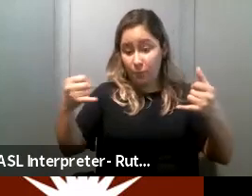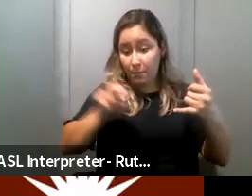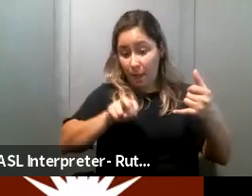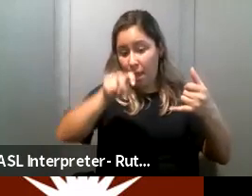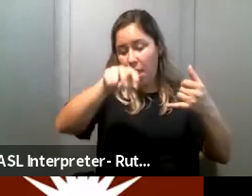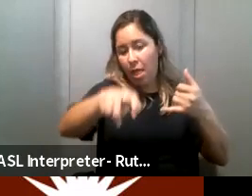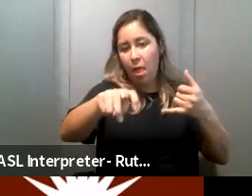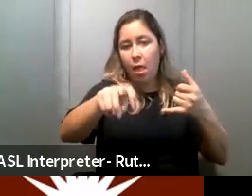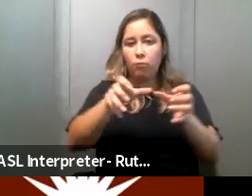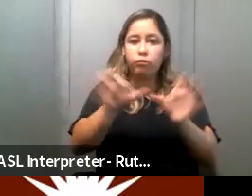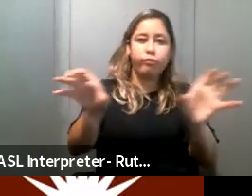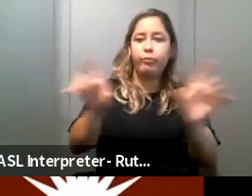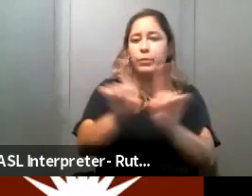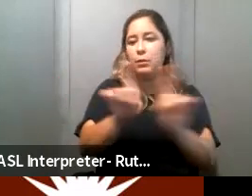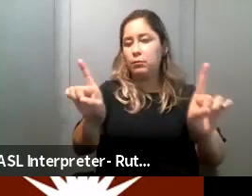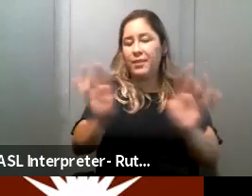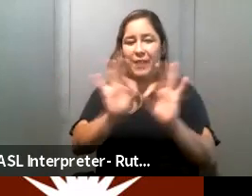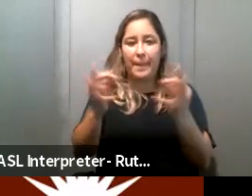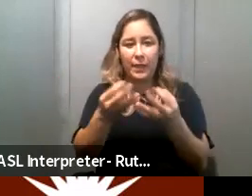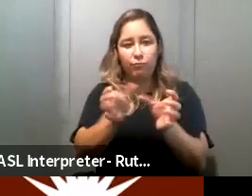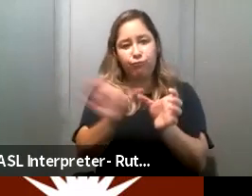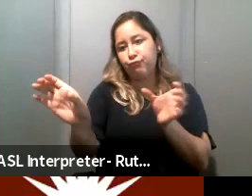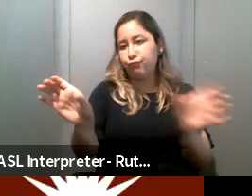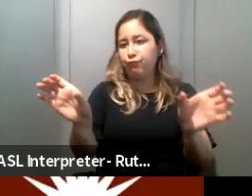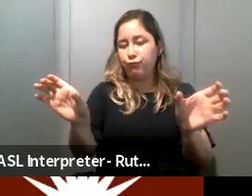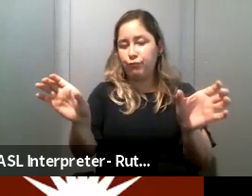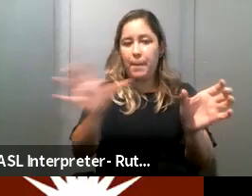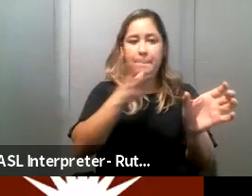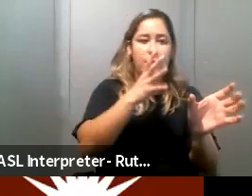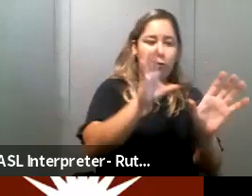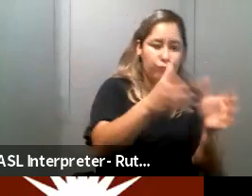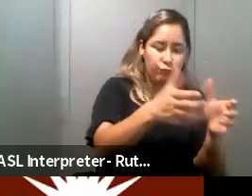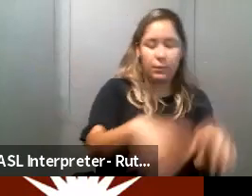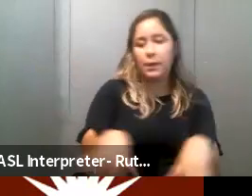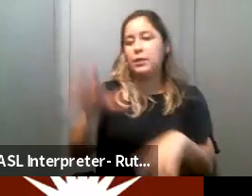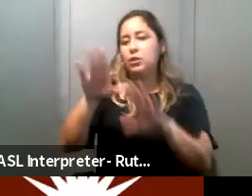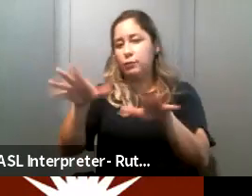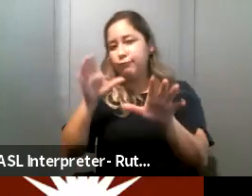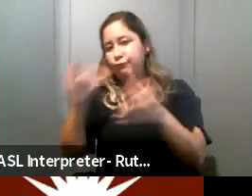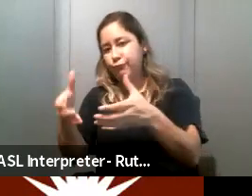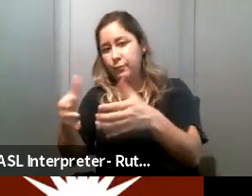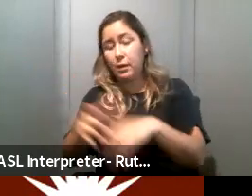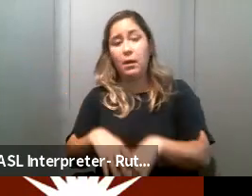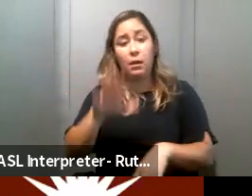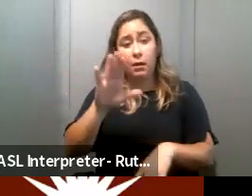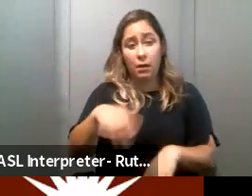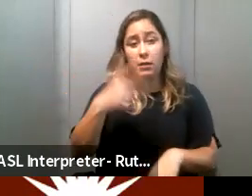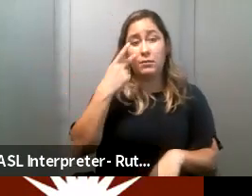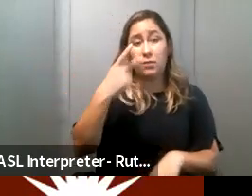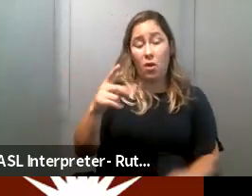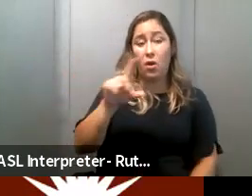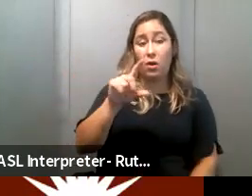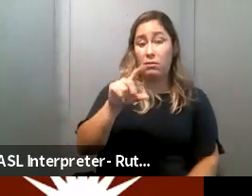Y entre el 2013 y el 2017, el aumento de familias detenidas por agentes de aduana